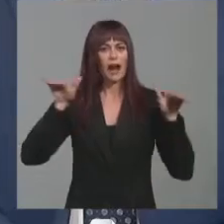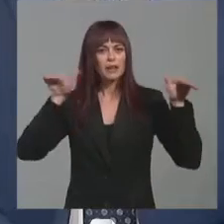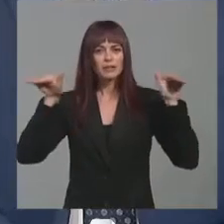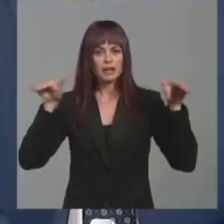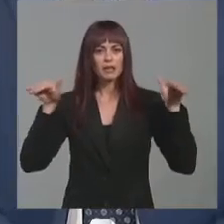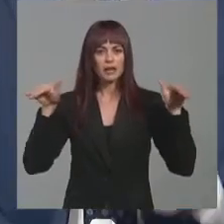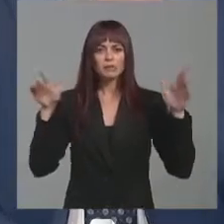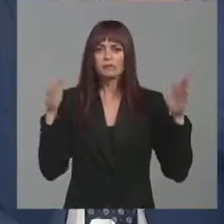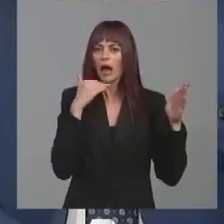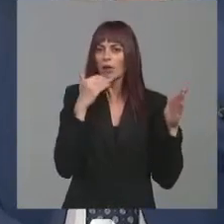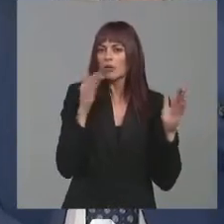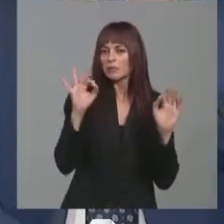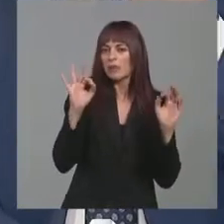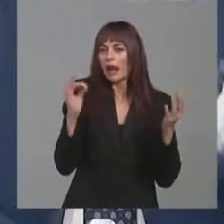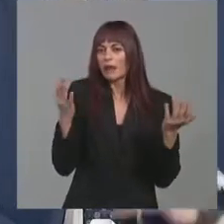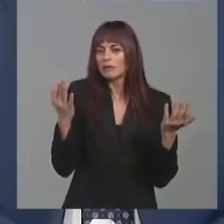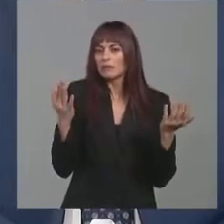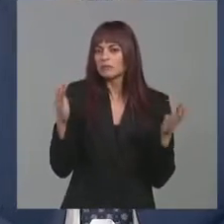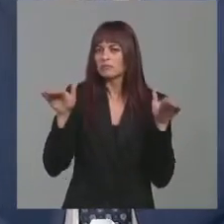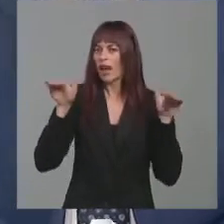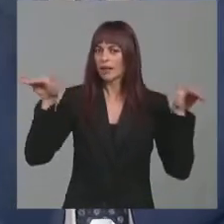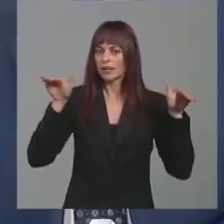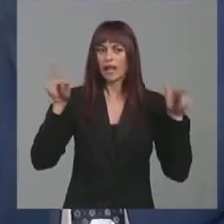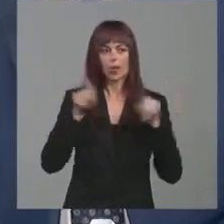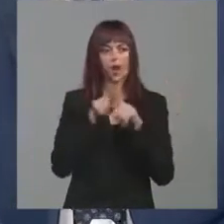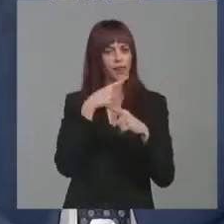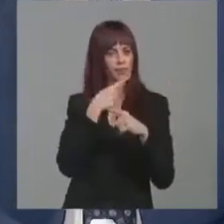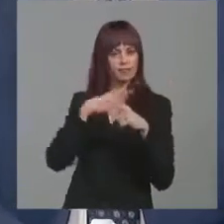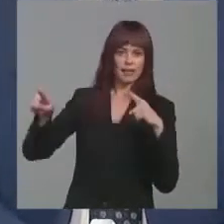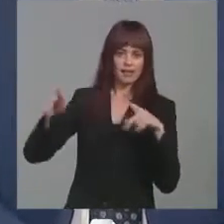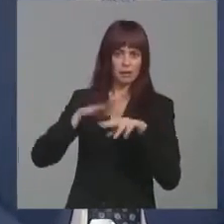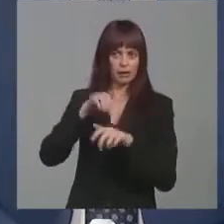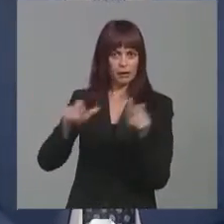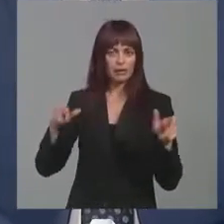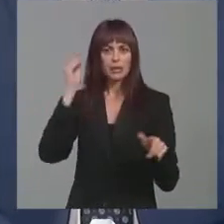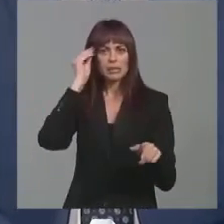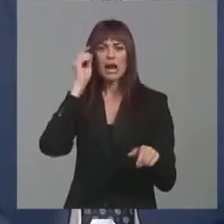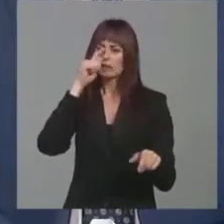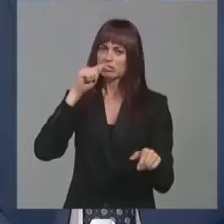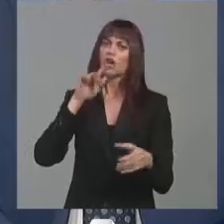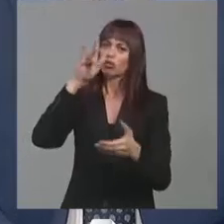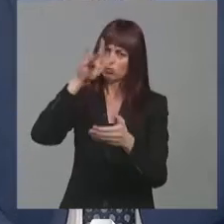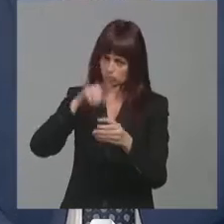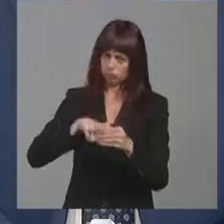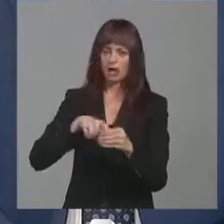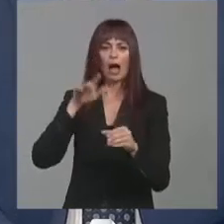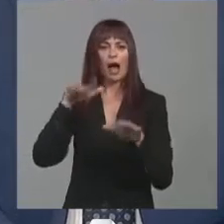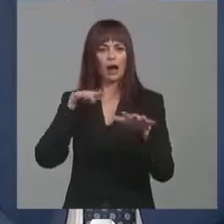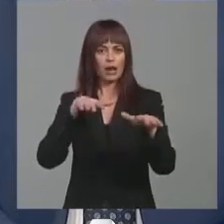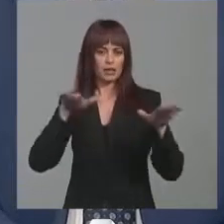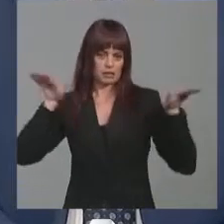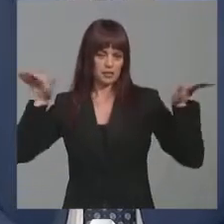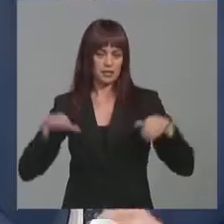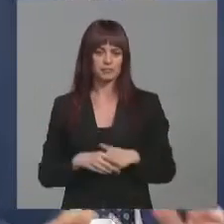eh qué Qué tiene la de alcantarilla que se diferencia de las demás y para que la gente diga pues este año nos vamos a ir a alcantarilla a ver las procesiones yo les